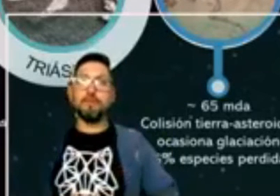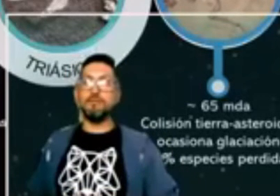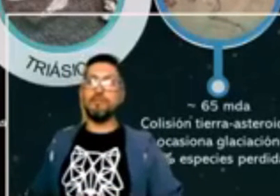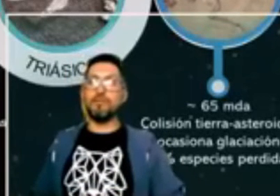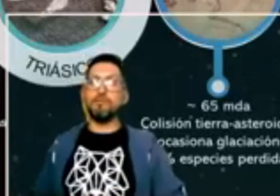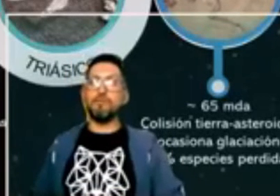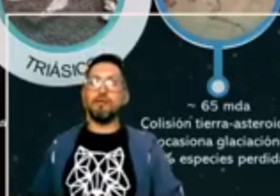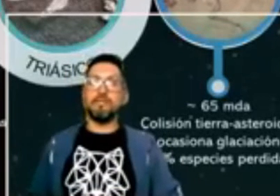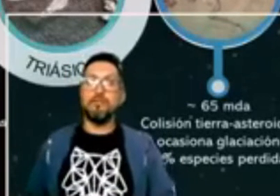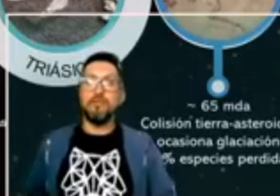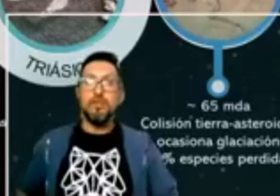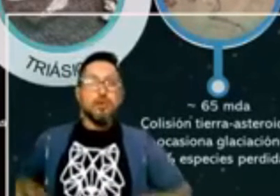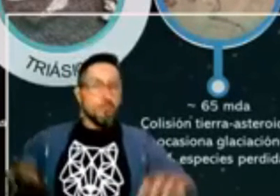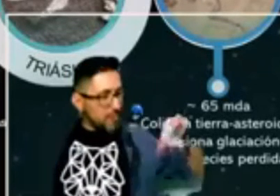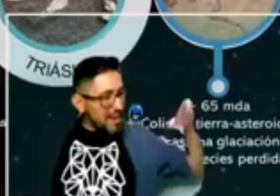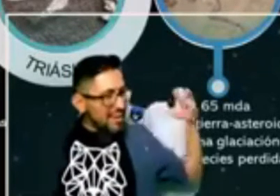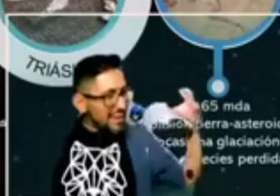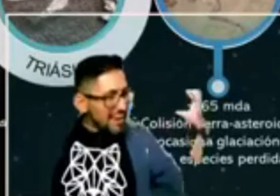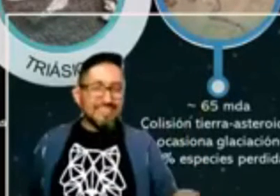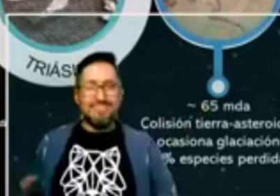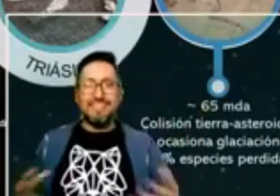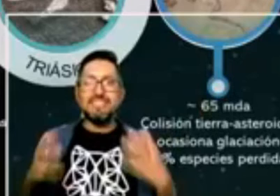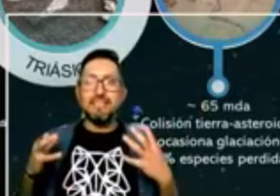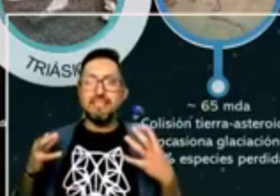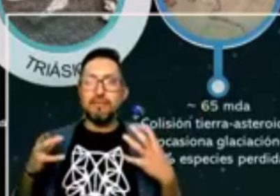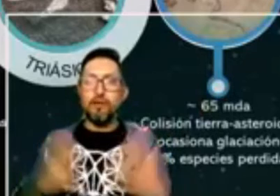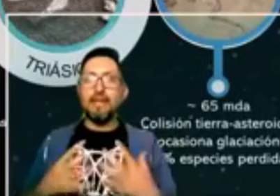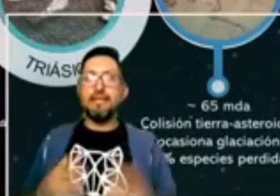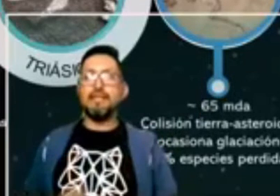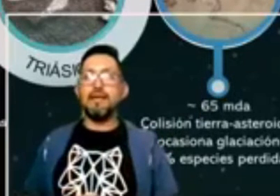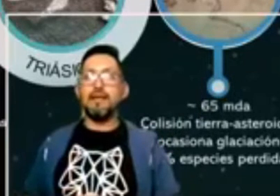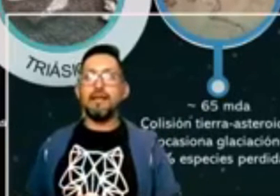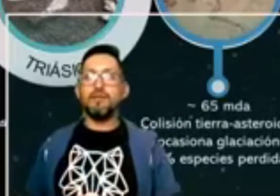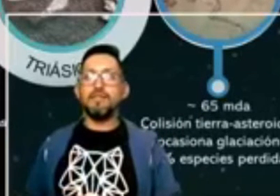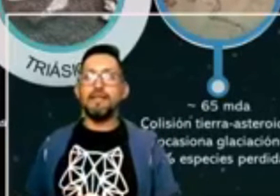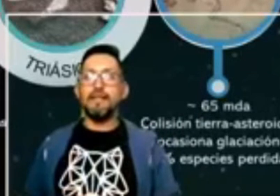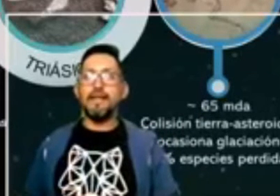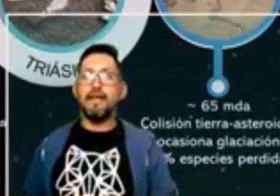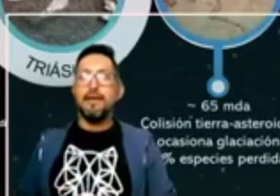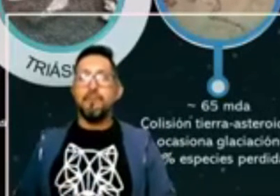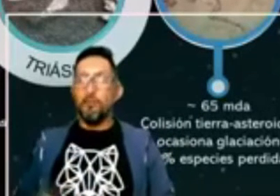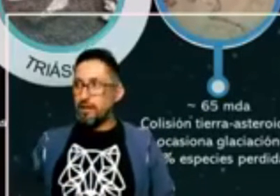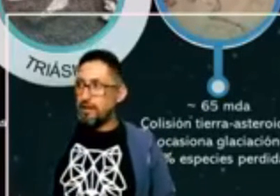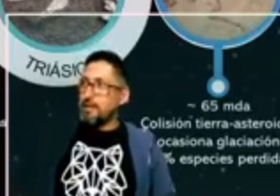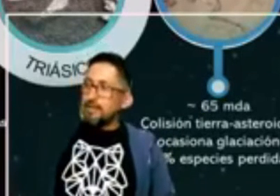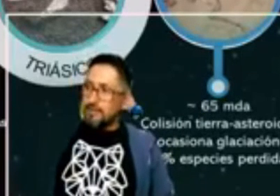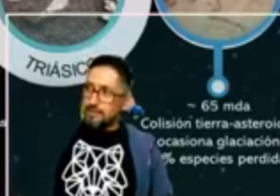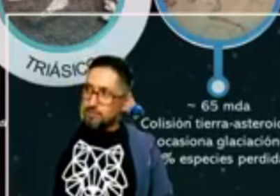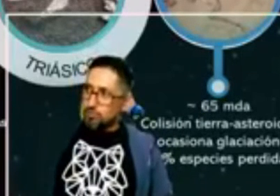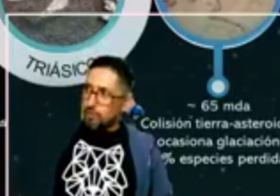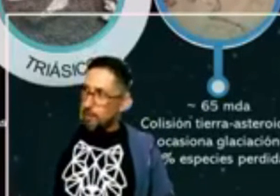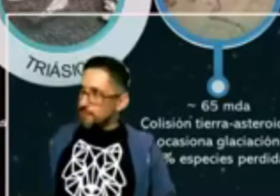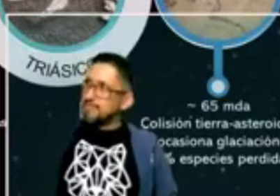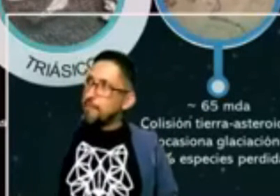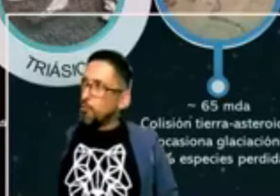aproximadamente 251 millones de años, por una gran actividad volcánica en la zona siberiana, porque